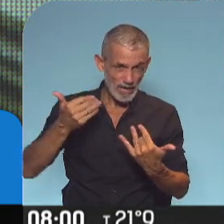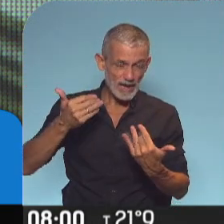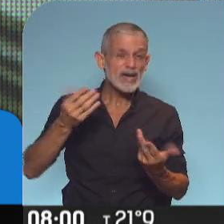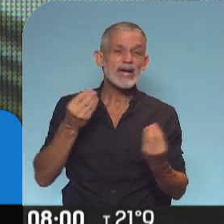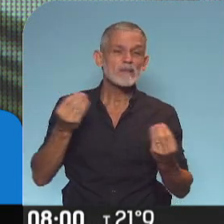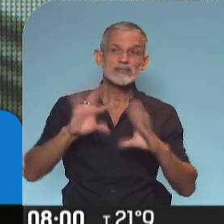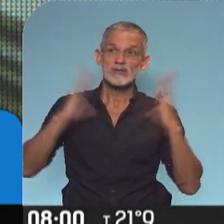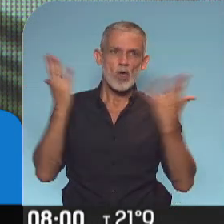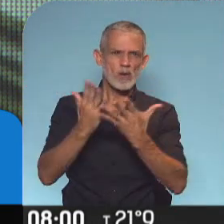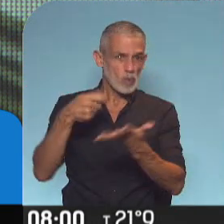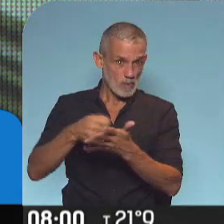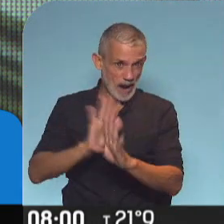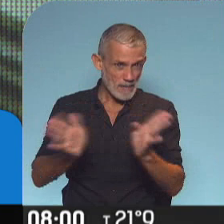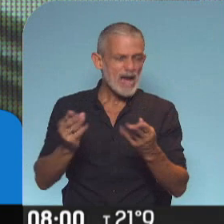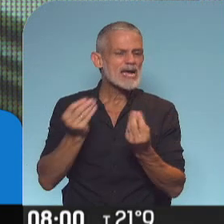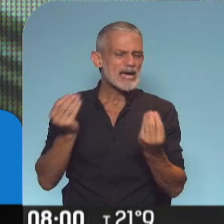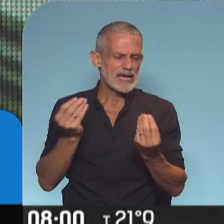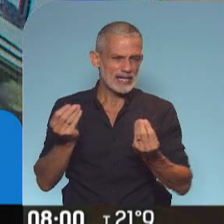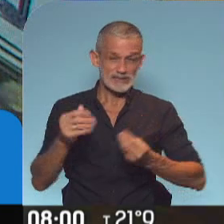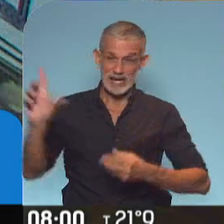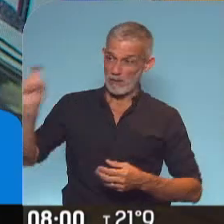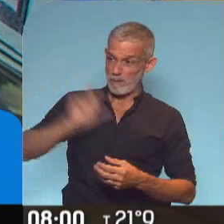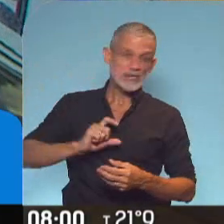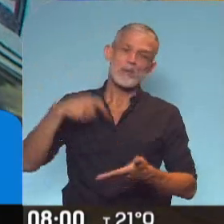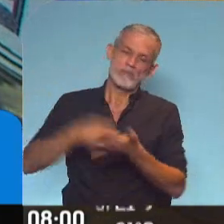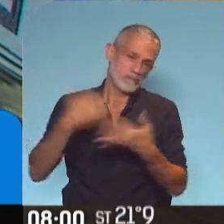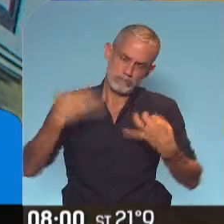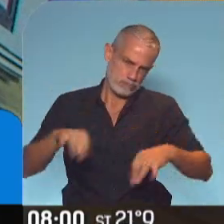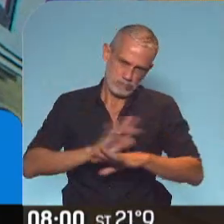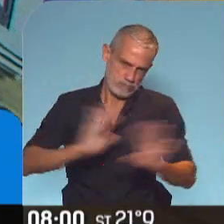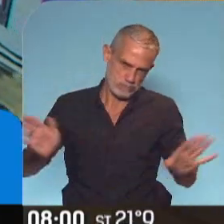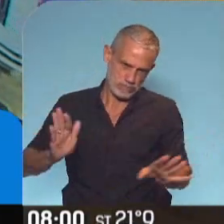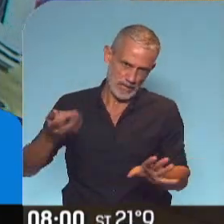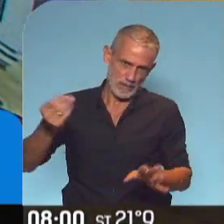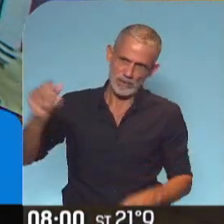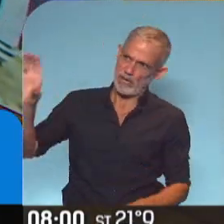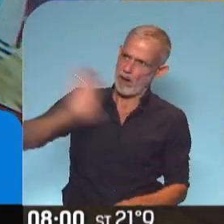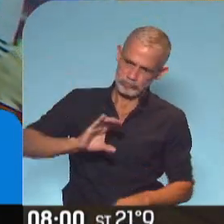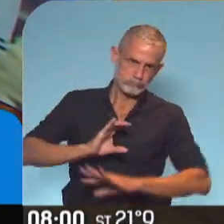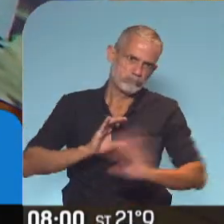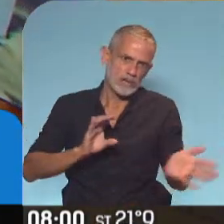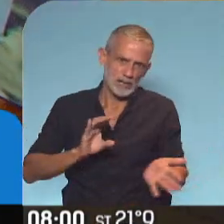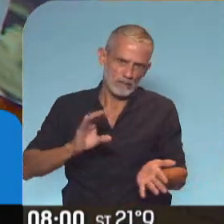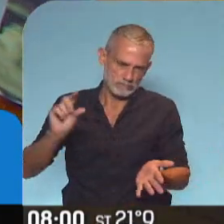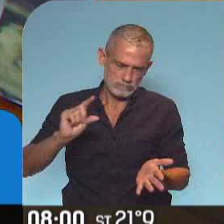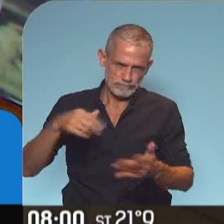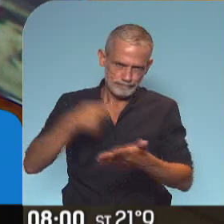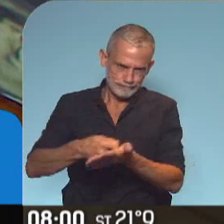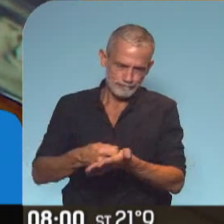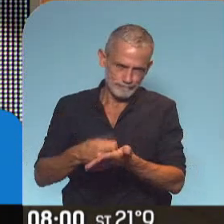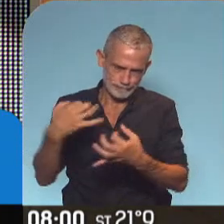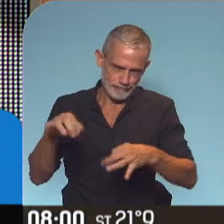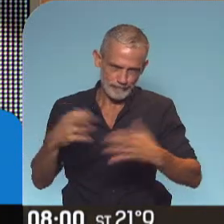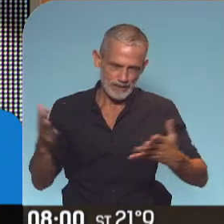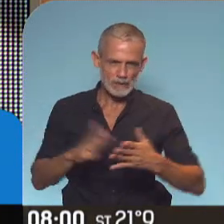a nivel internacional o cómo lo ves vos? Bueno, el préstamo hay que pagarlo. Por eso el ministro Guzmán está haciendo enormes esfuerzos para ver